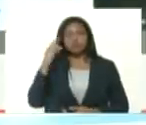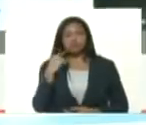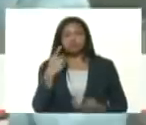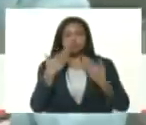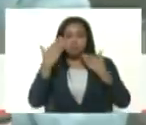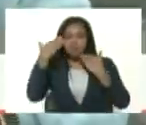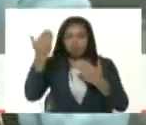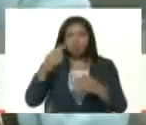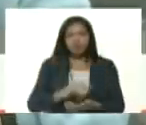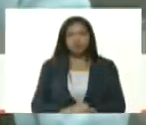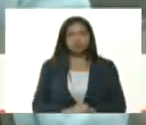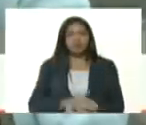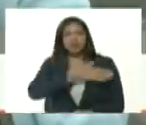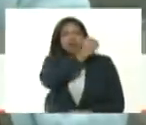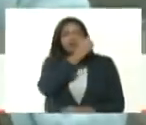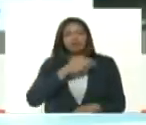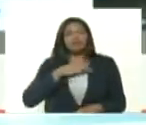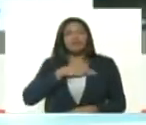jefa de la misión